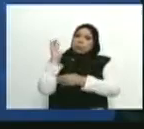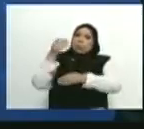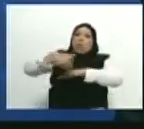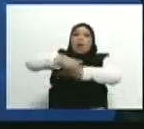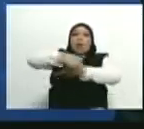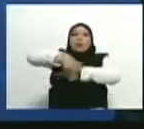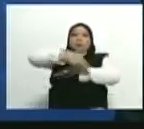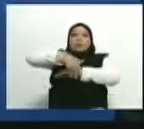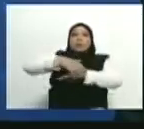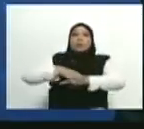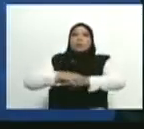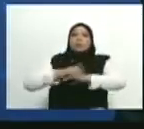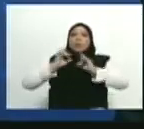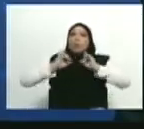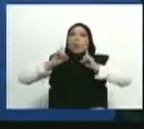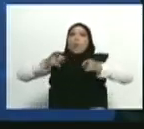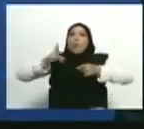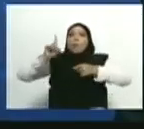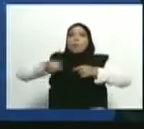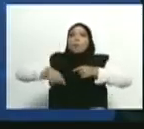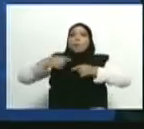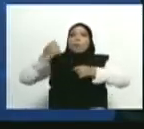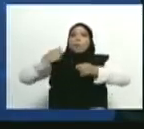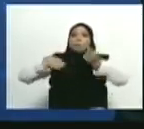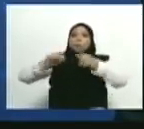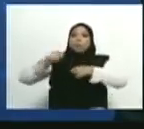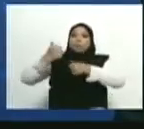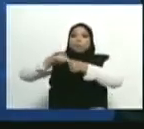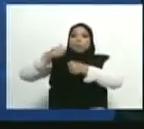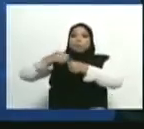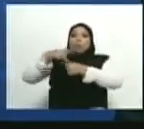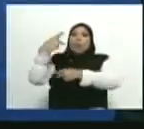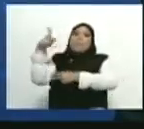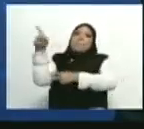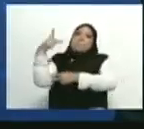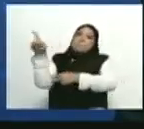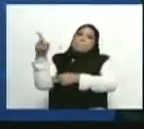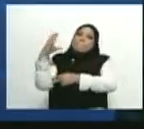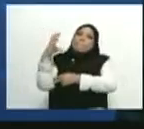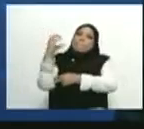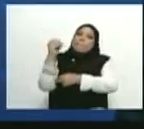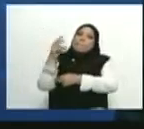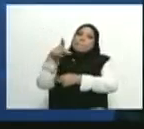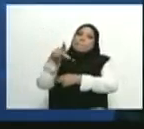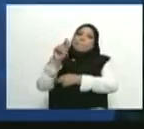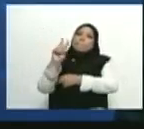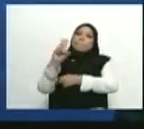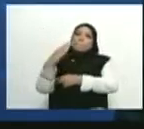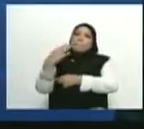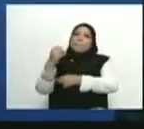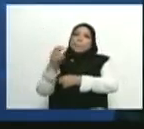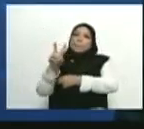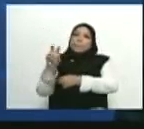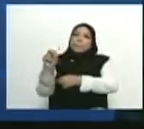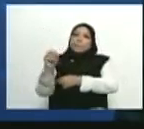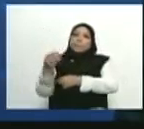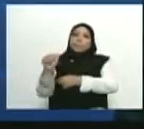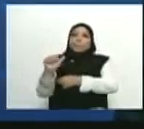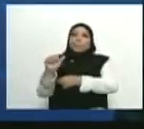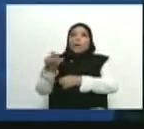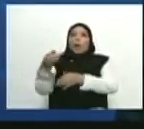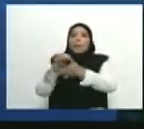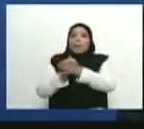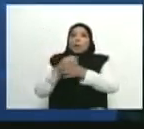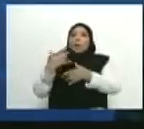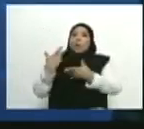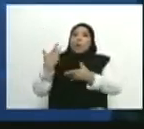fui a uno de los sitios que además fue de la batalla, que fue la parroquia Coquibacoa. Y ahí nos reunimos con los pescadores, con los compas,